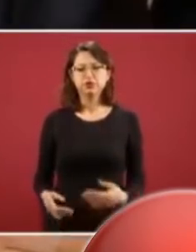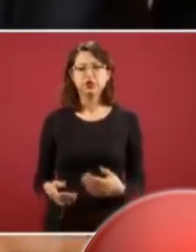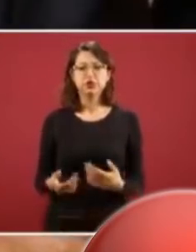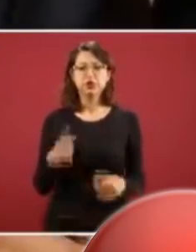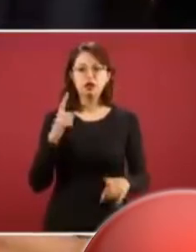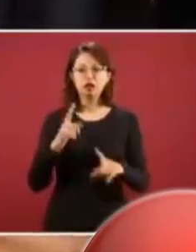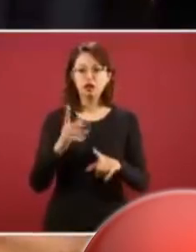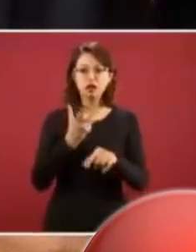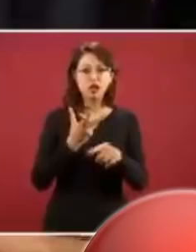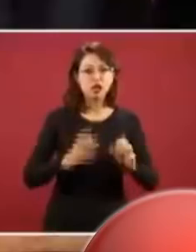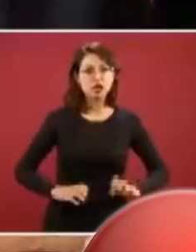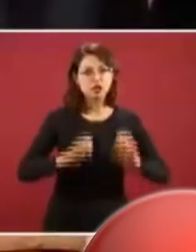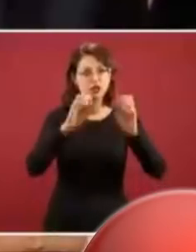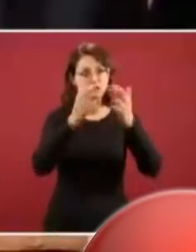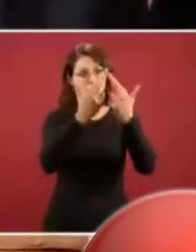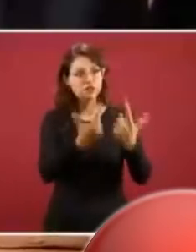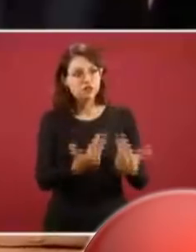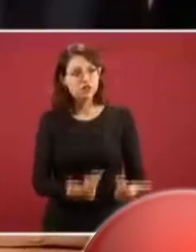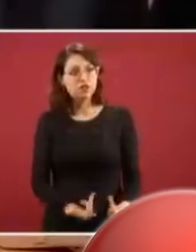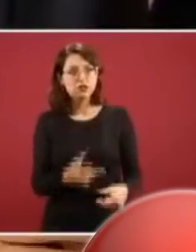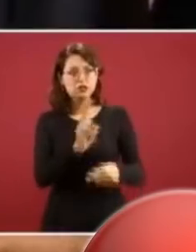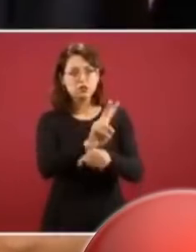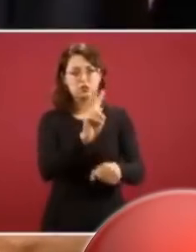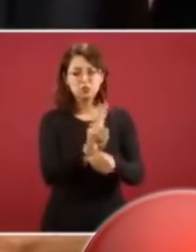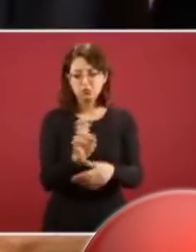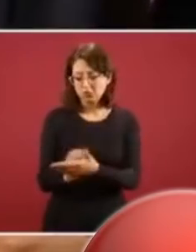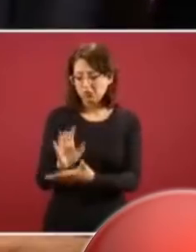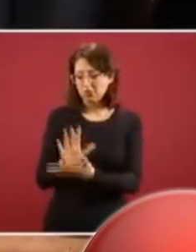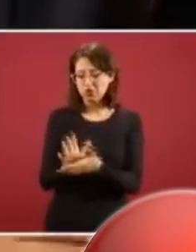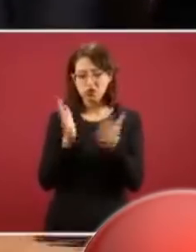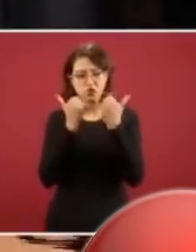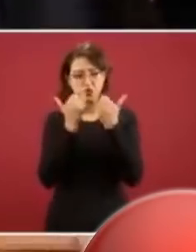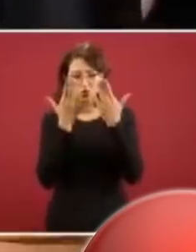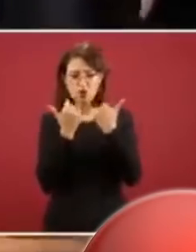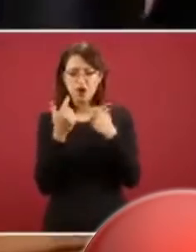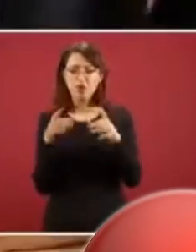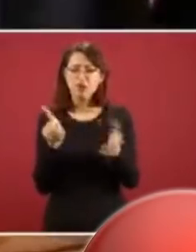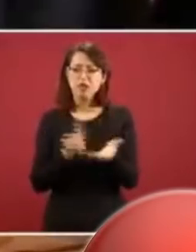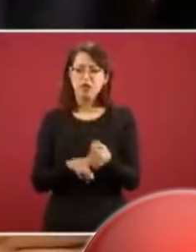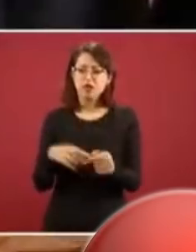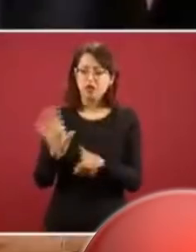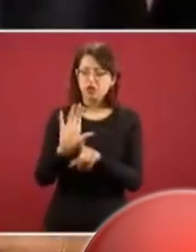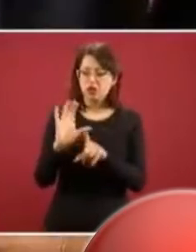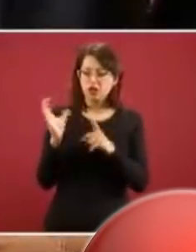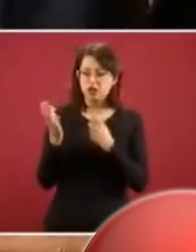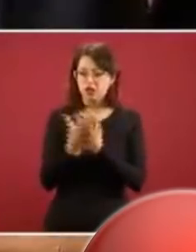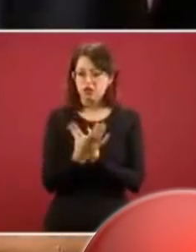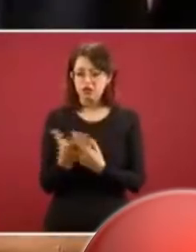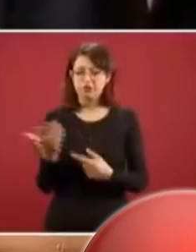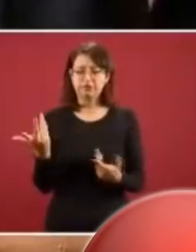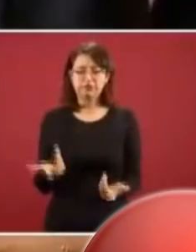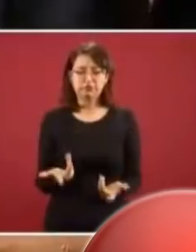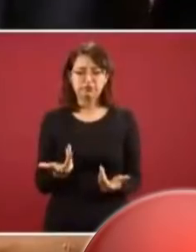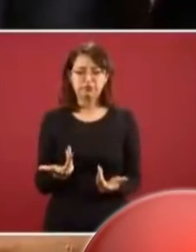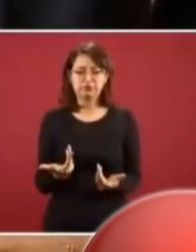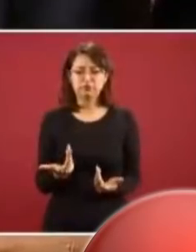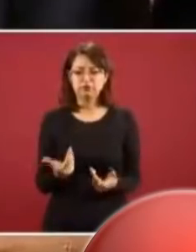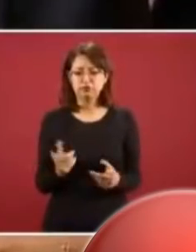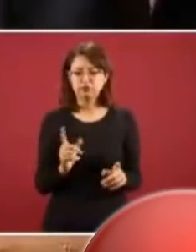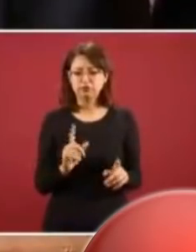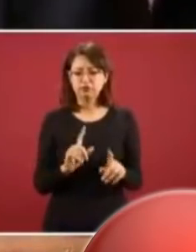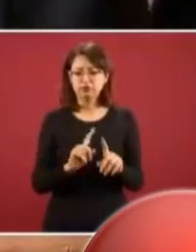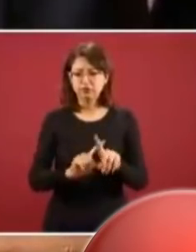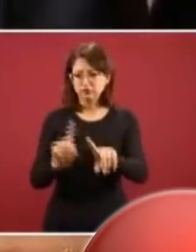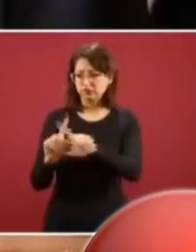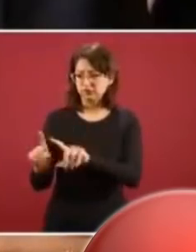infraestructura dañada. No hay quien vigile el trabajo de los comités que hacen la relatoría de